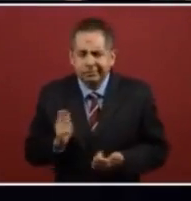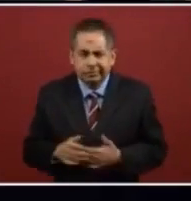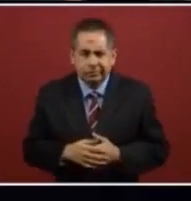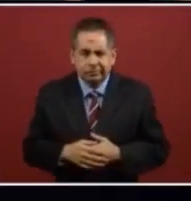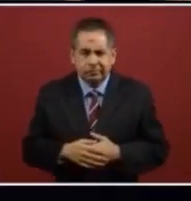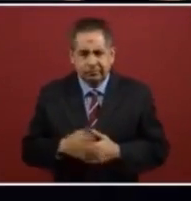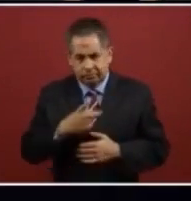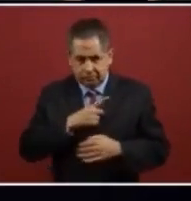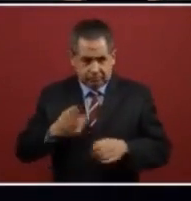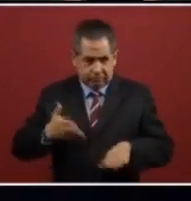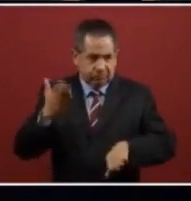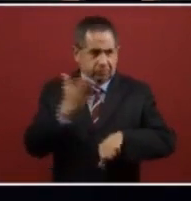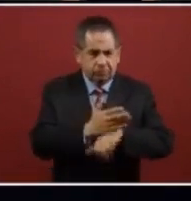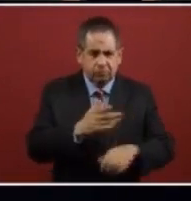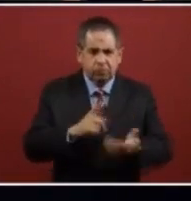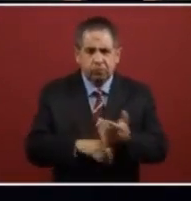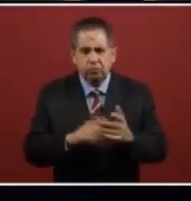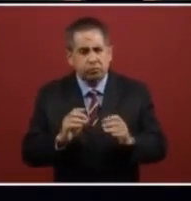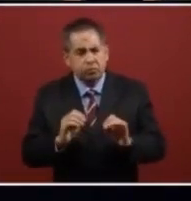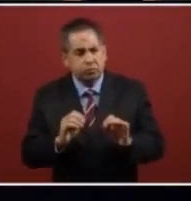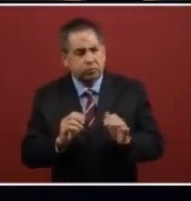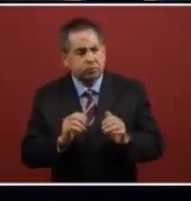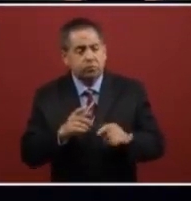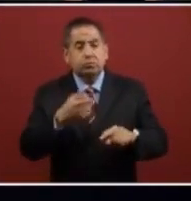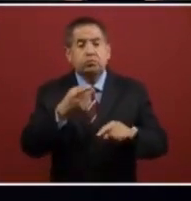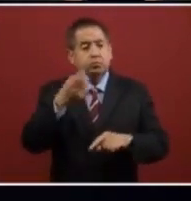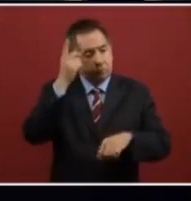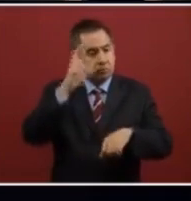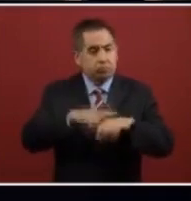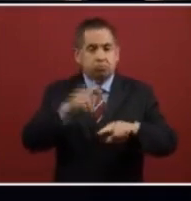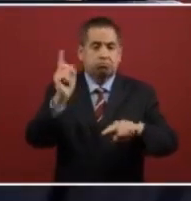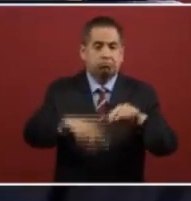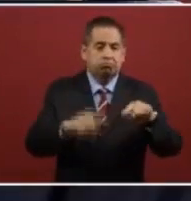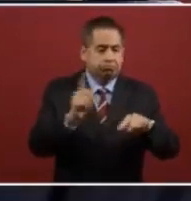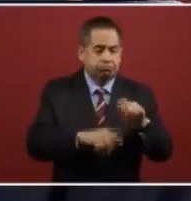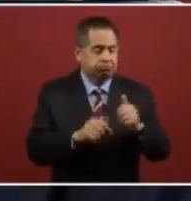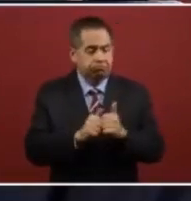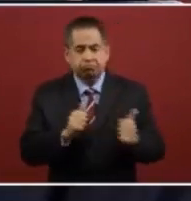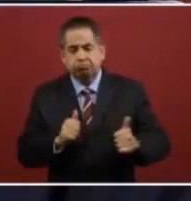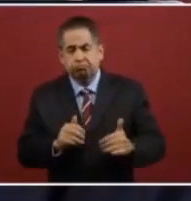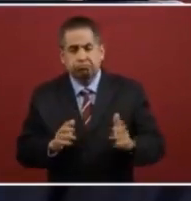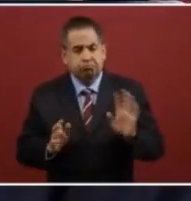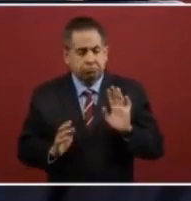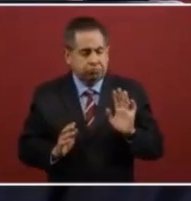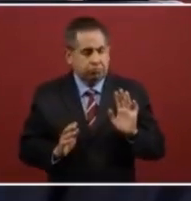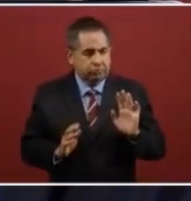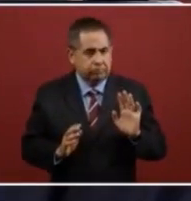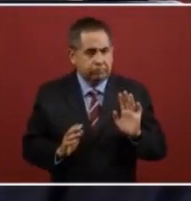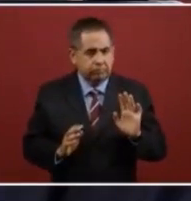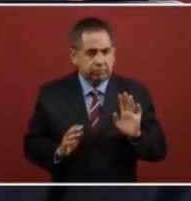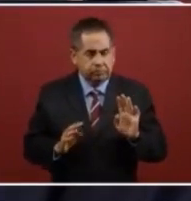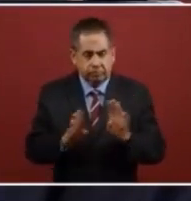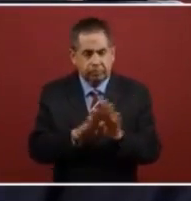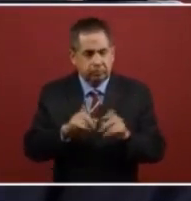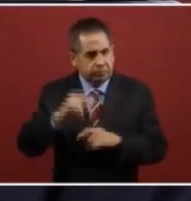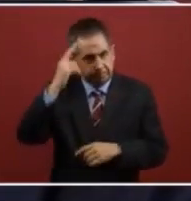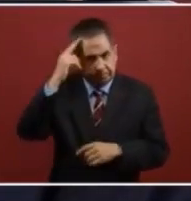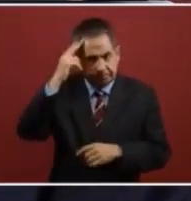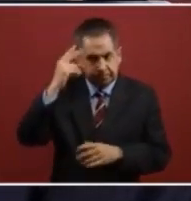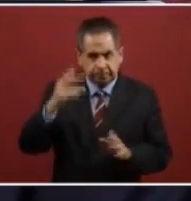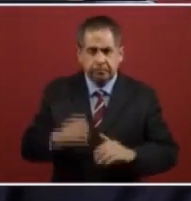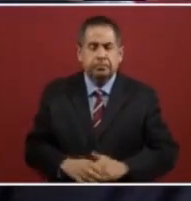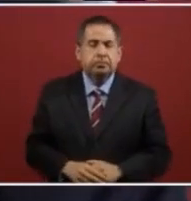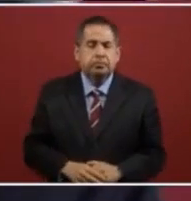debe de haber sanciones o si se tendría que separar del cargo a los responsables del Instituto de Bellas Artes.